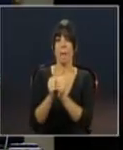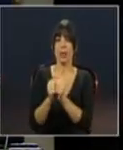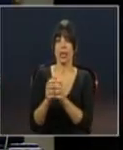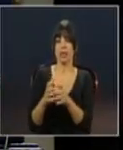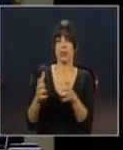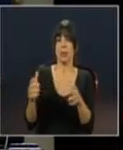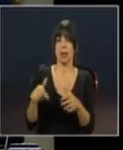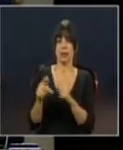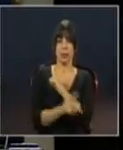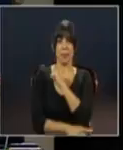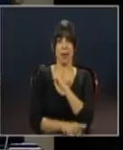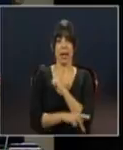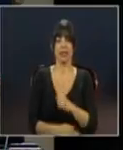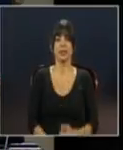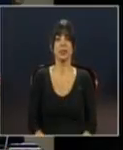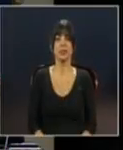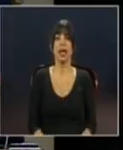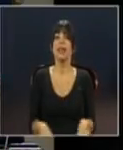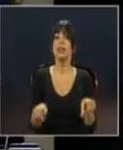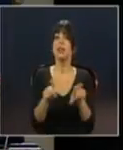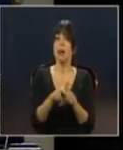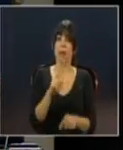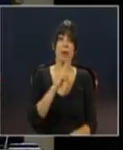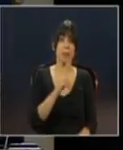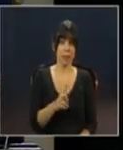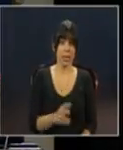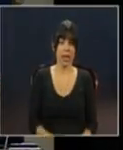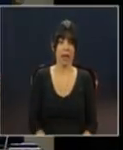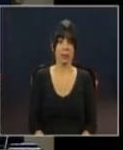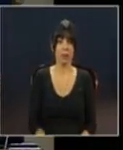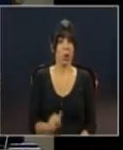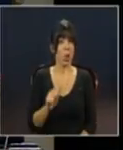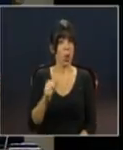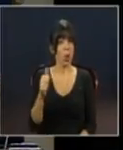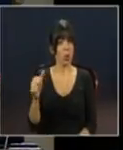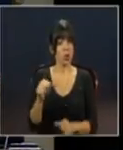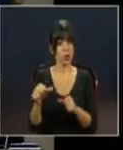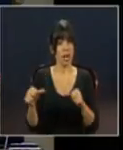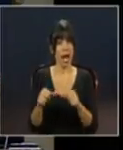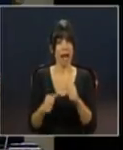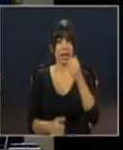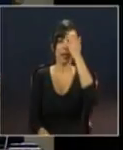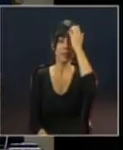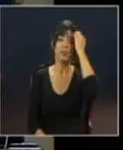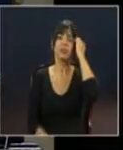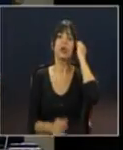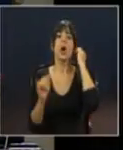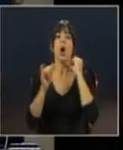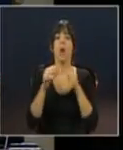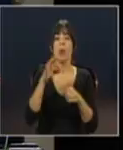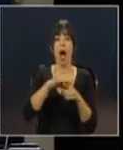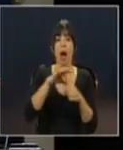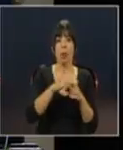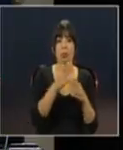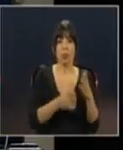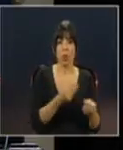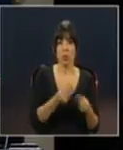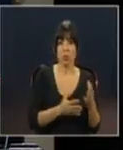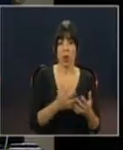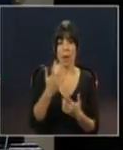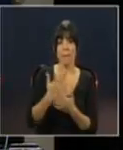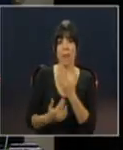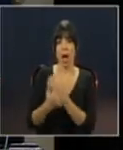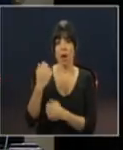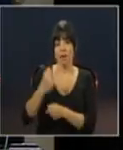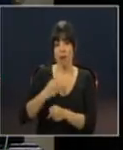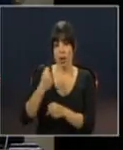país. También es cierto, sin embargo, que otros sectores, como los agroproductivos y manufactureros